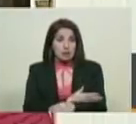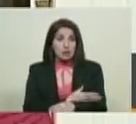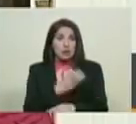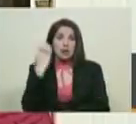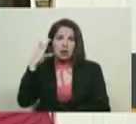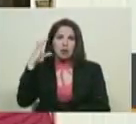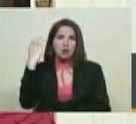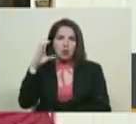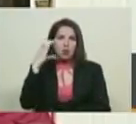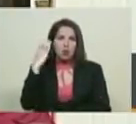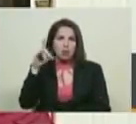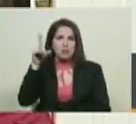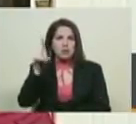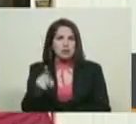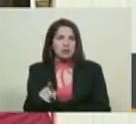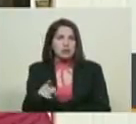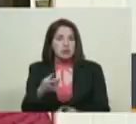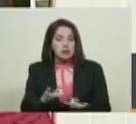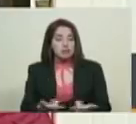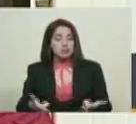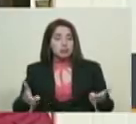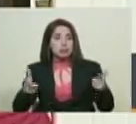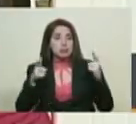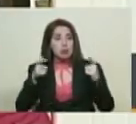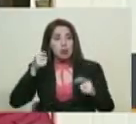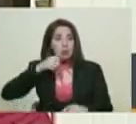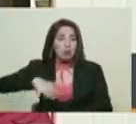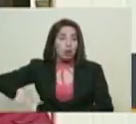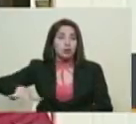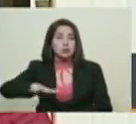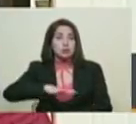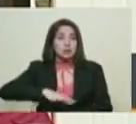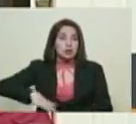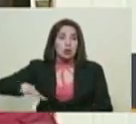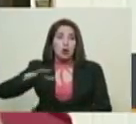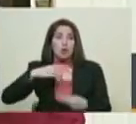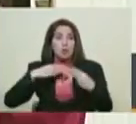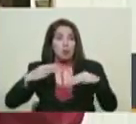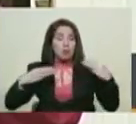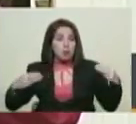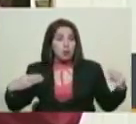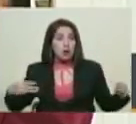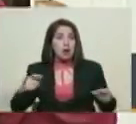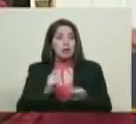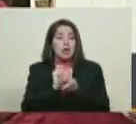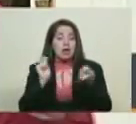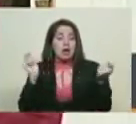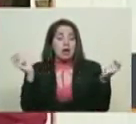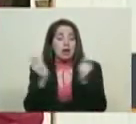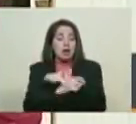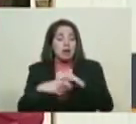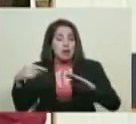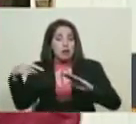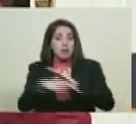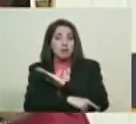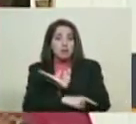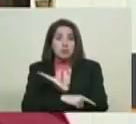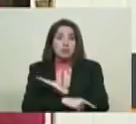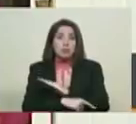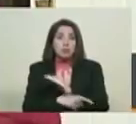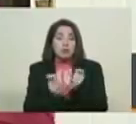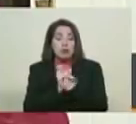Colombia también habrá un proceso popular, democrático, de cambio profundo, de